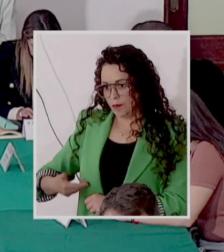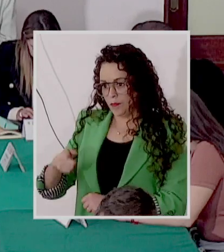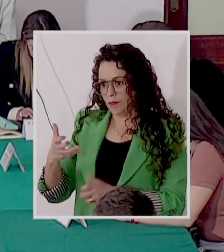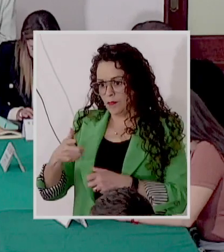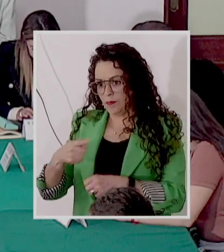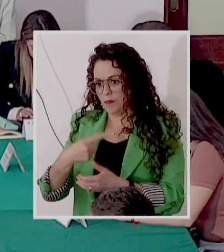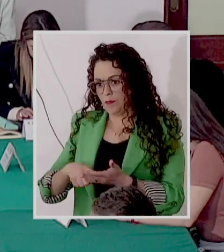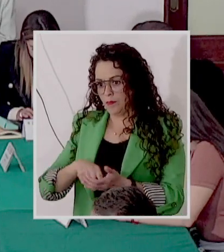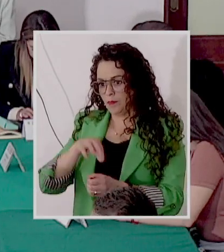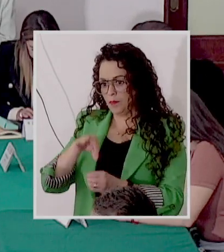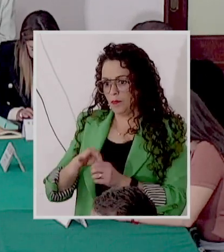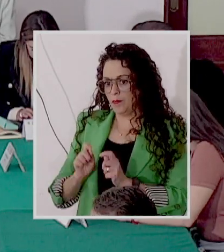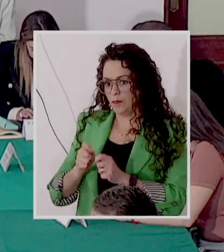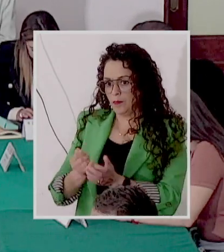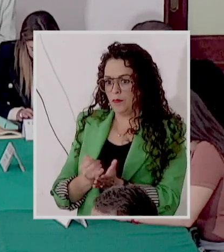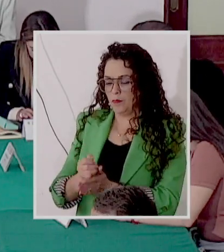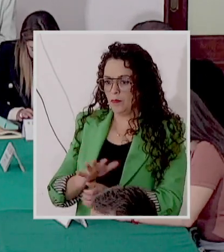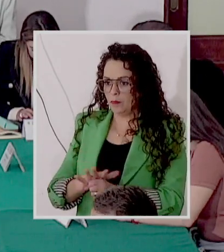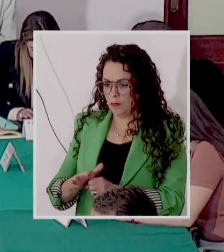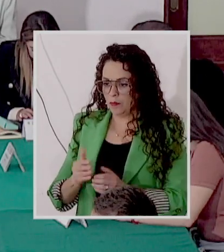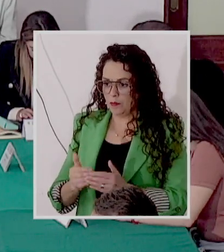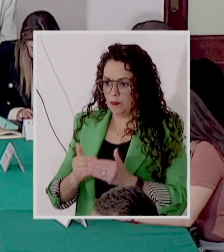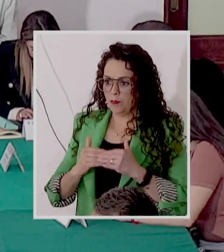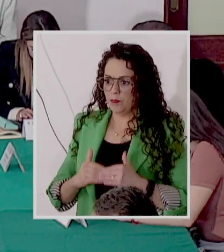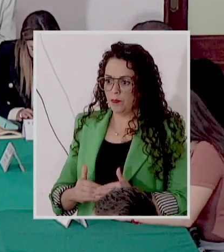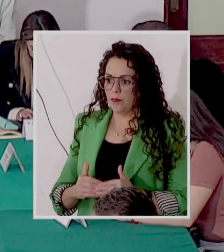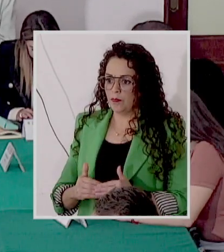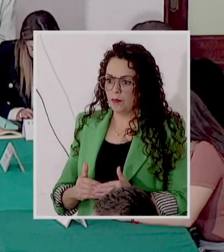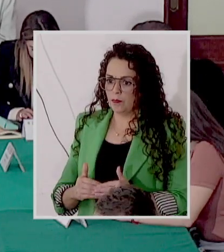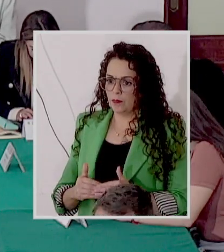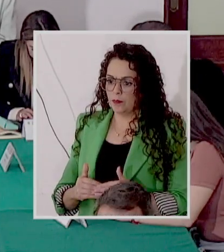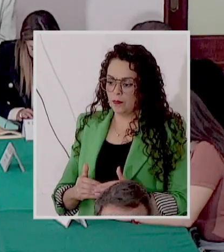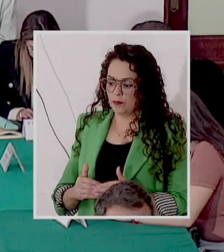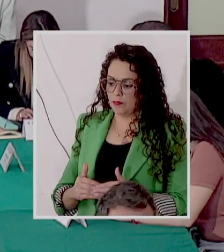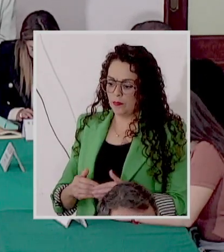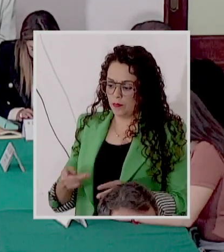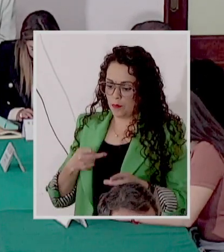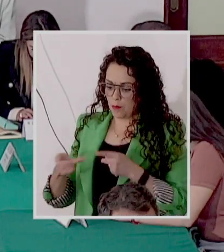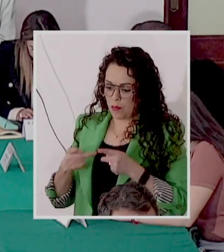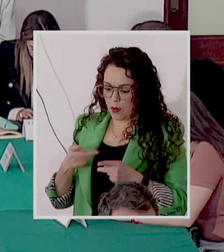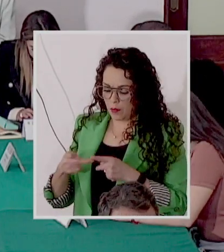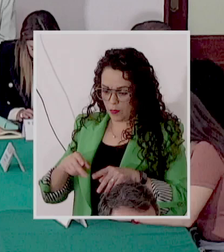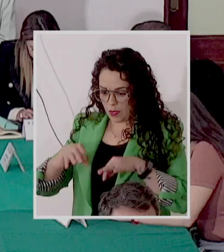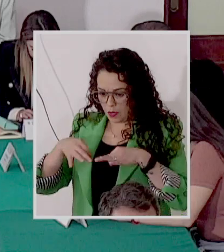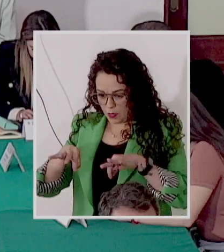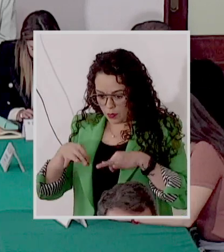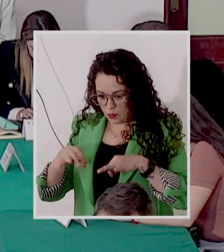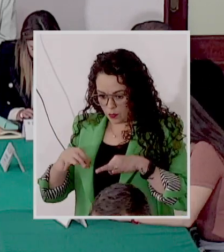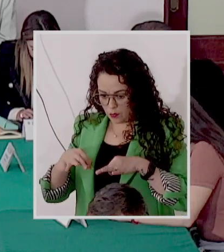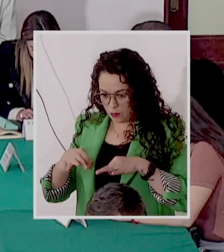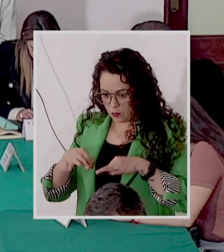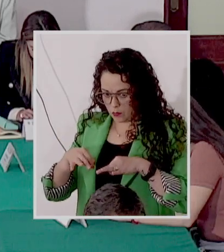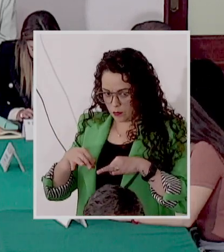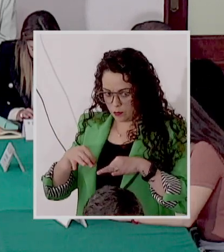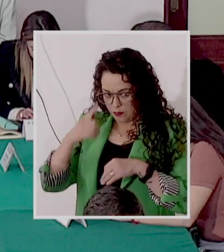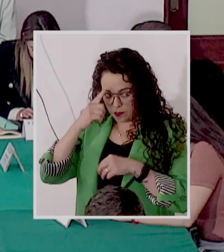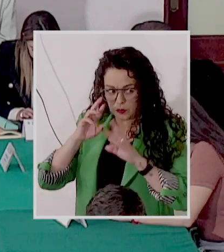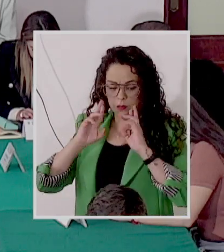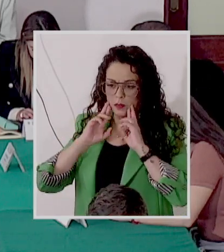servicios parlamentarios con voz pero sin voto, quien preparará los documentos necesarios para las